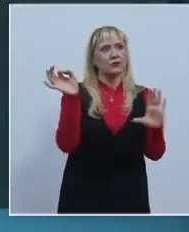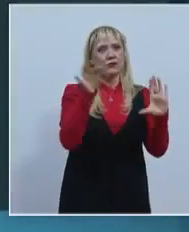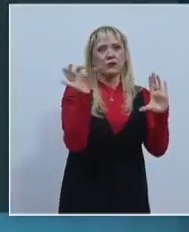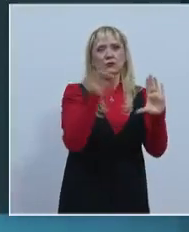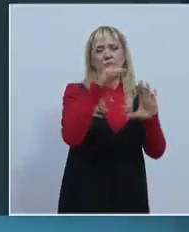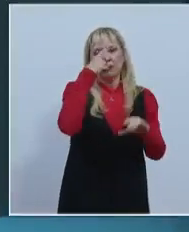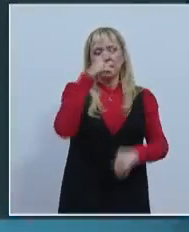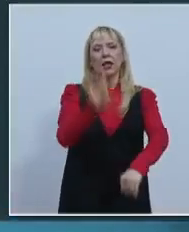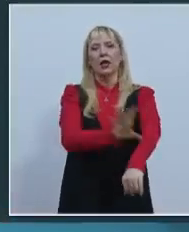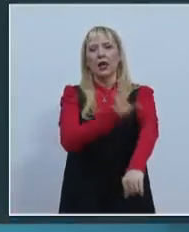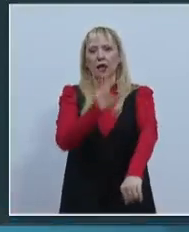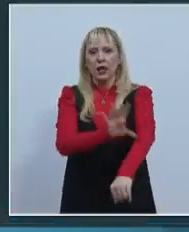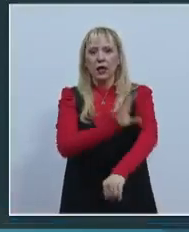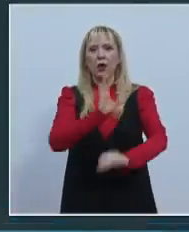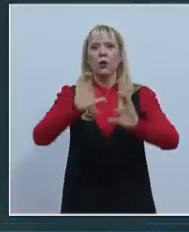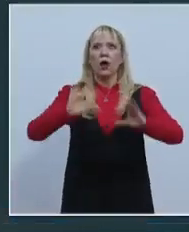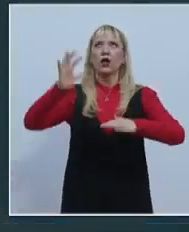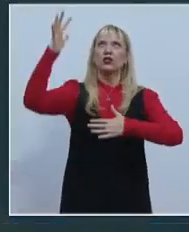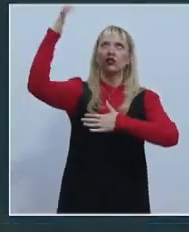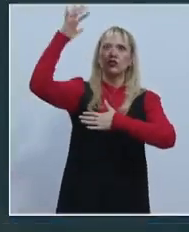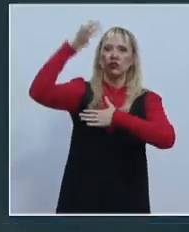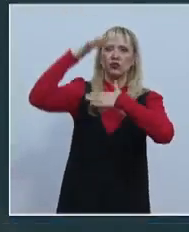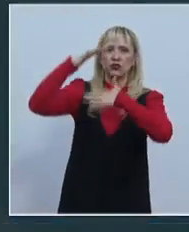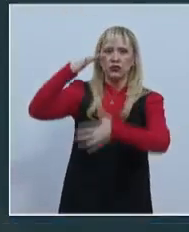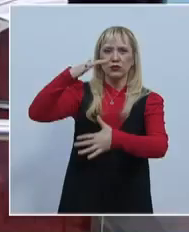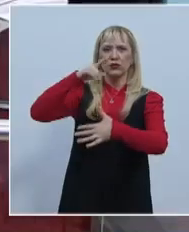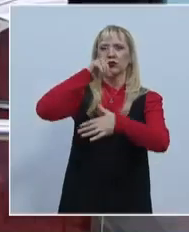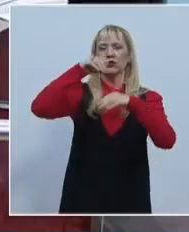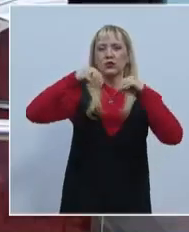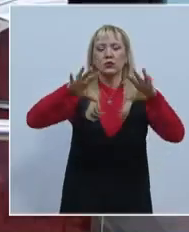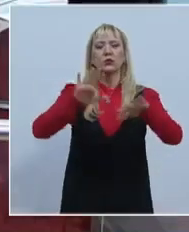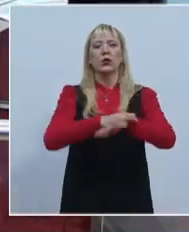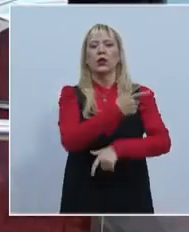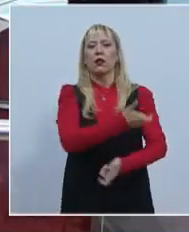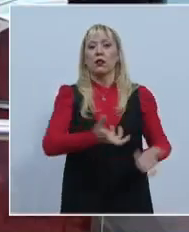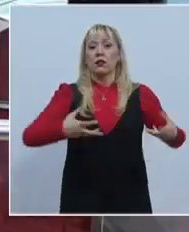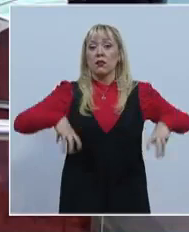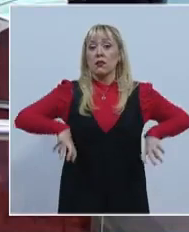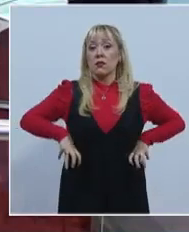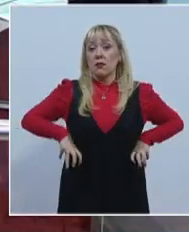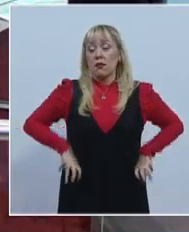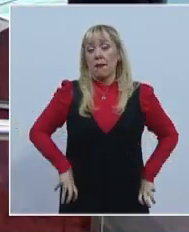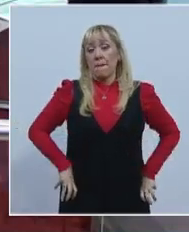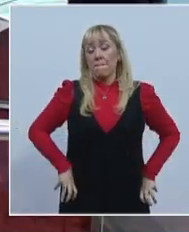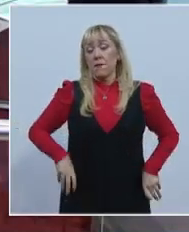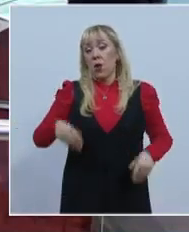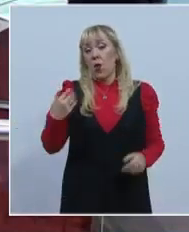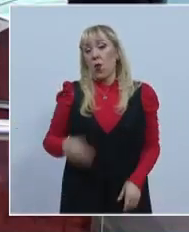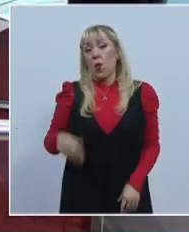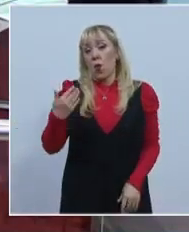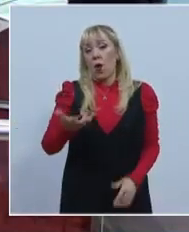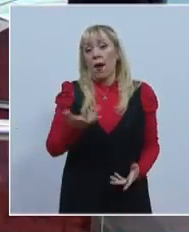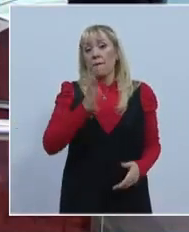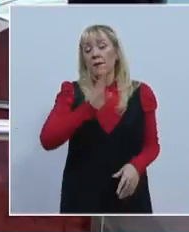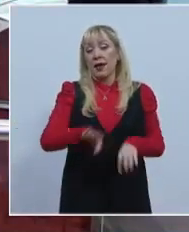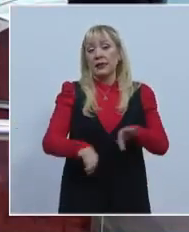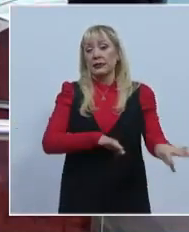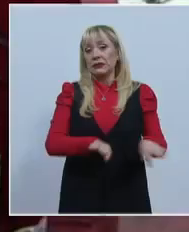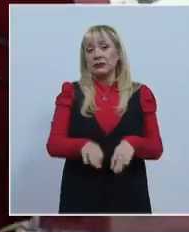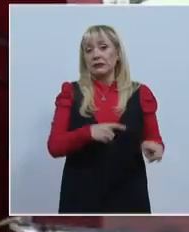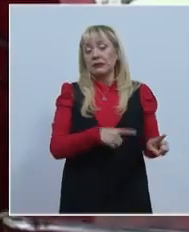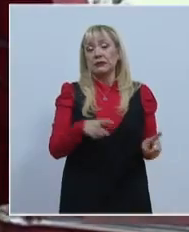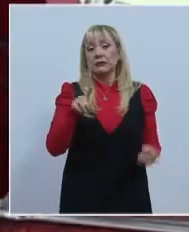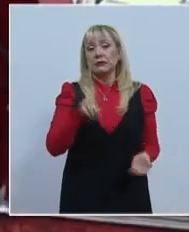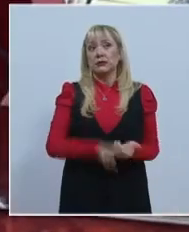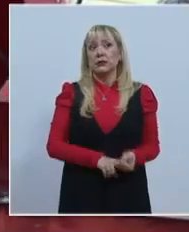Energías Limpias, esto por desvío de recursos y cohecho. Los magistrados acreditaron que la funcionaria llevó a